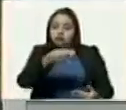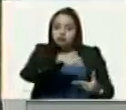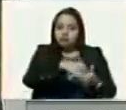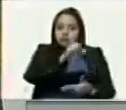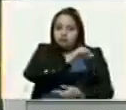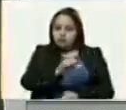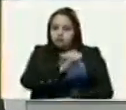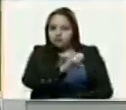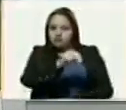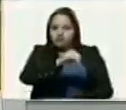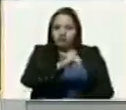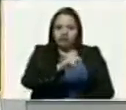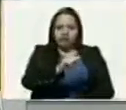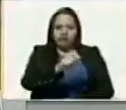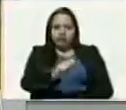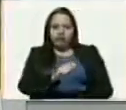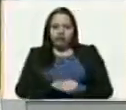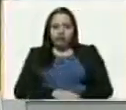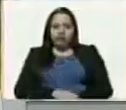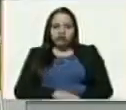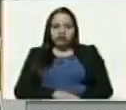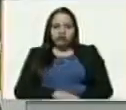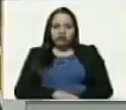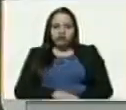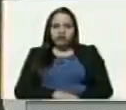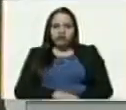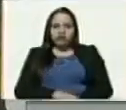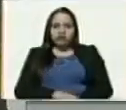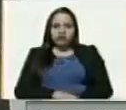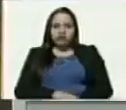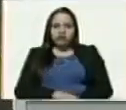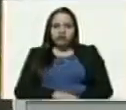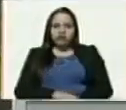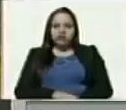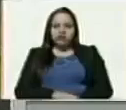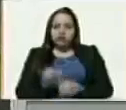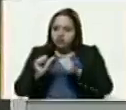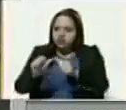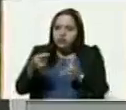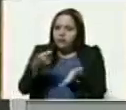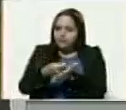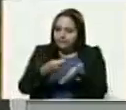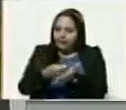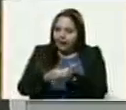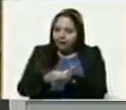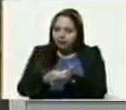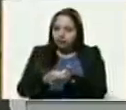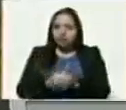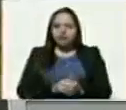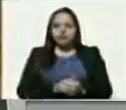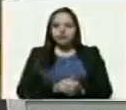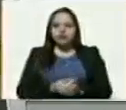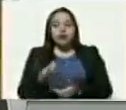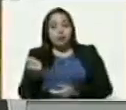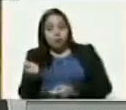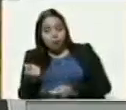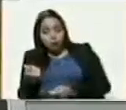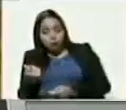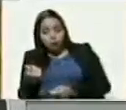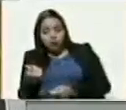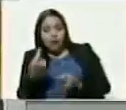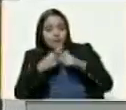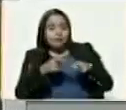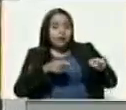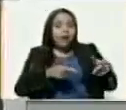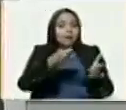que puede ser de carácter temporal. Pero usted sigue pagando el impuesto del IVA. IVA. Claro. Pero claro, quien